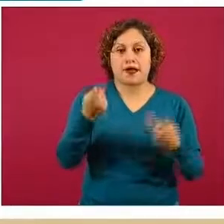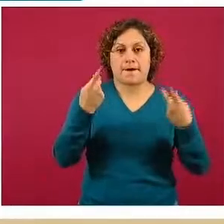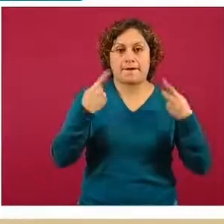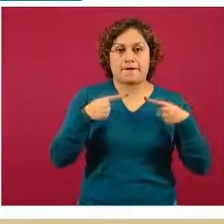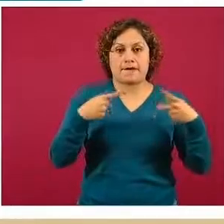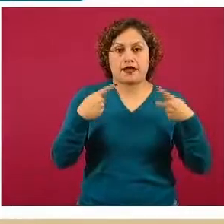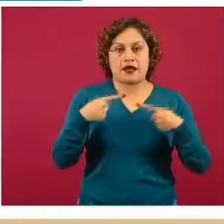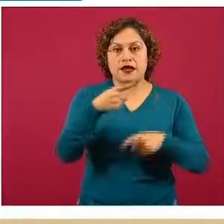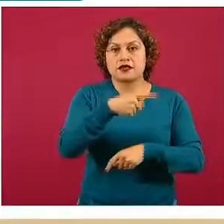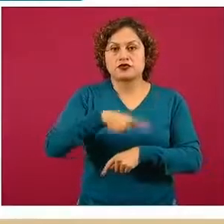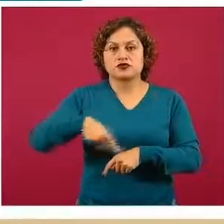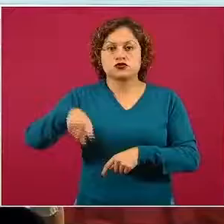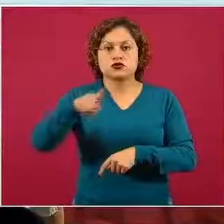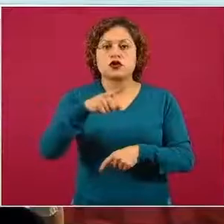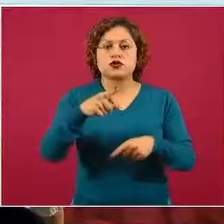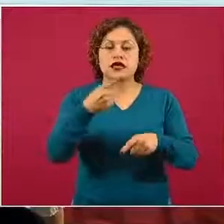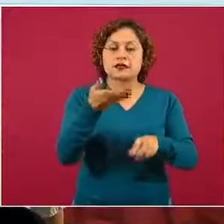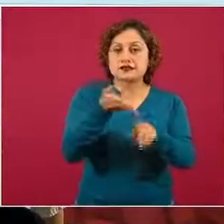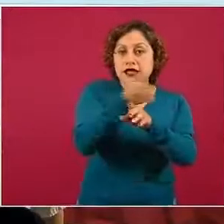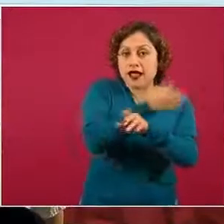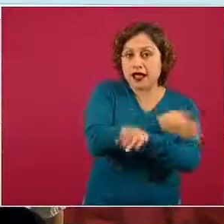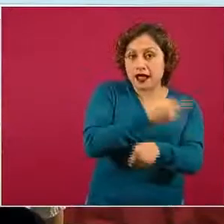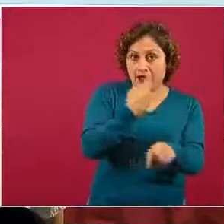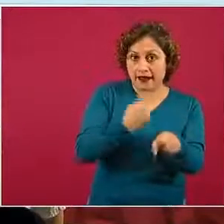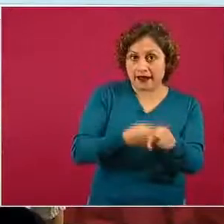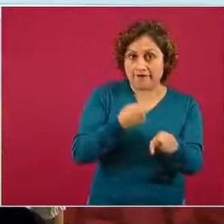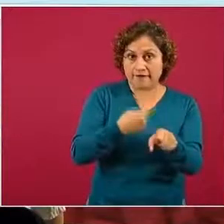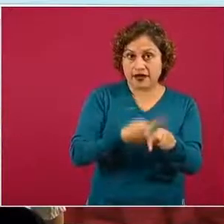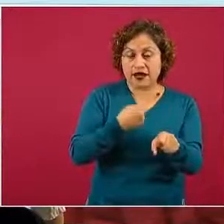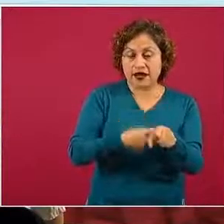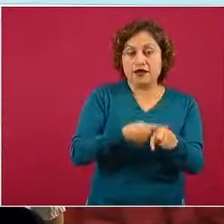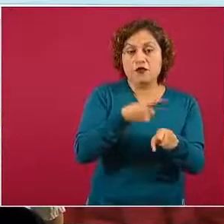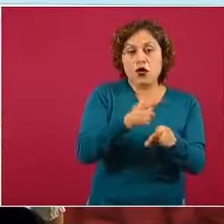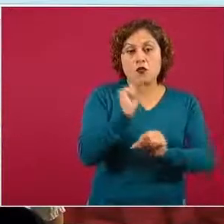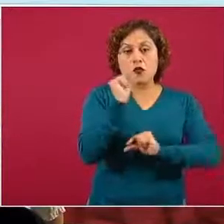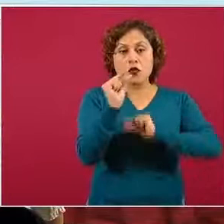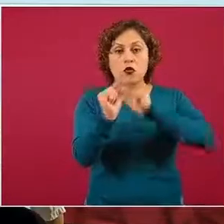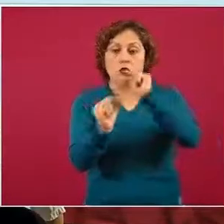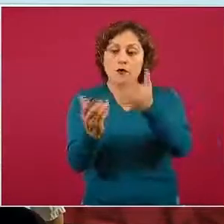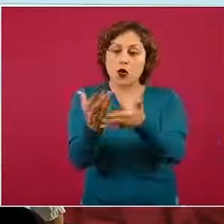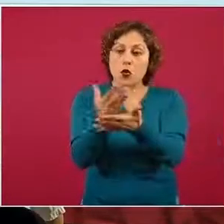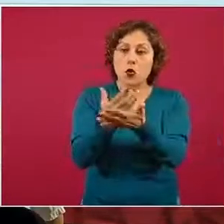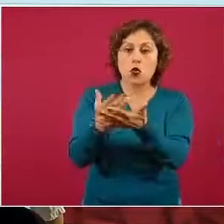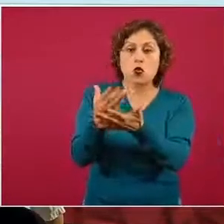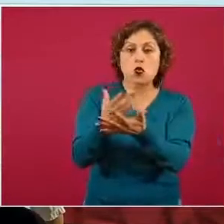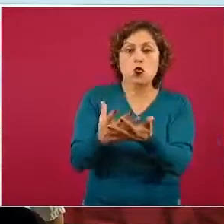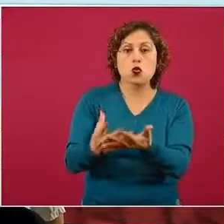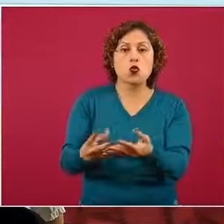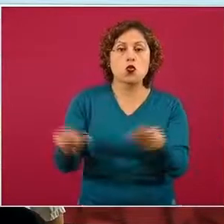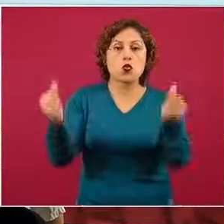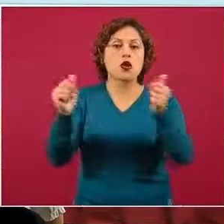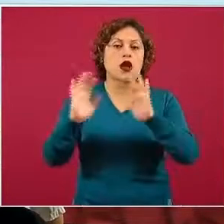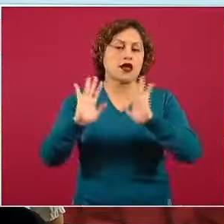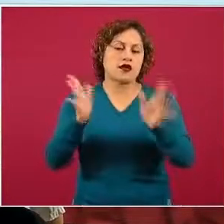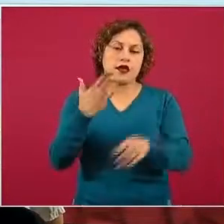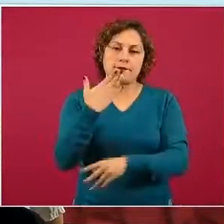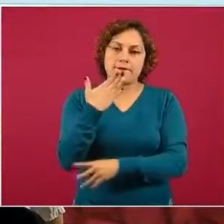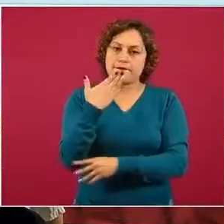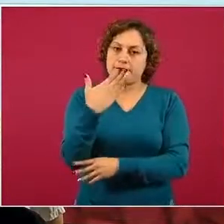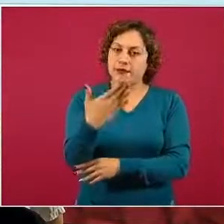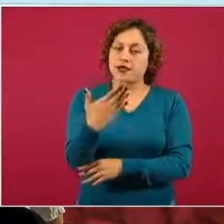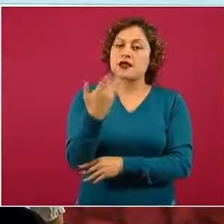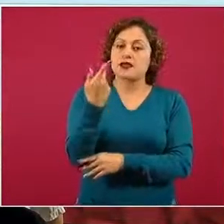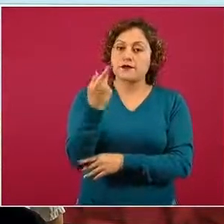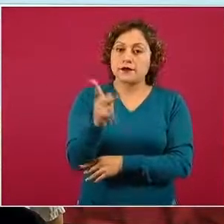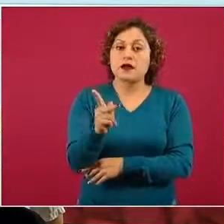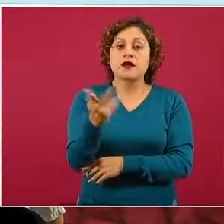que se están recuperando continúa acompañando también al incremento de los casos, y la estimación para el día de hoy es que